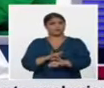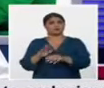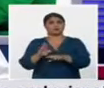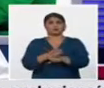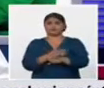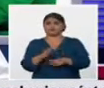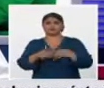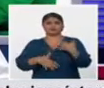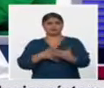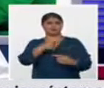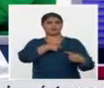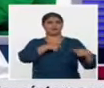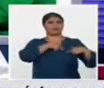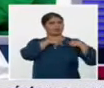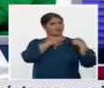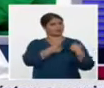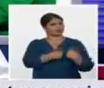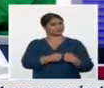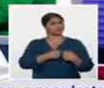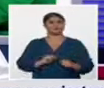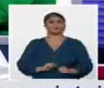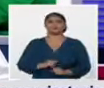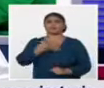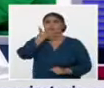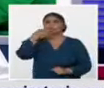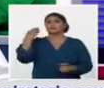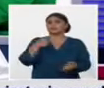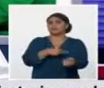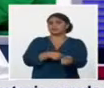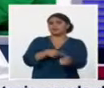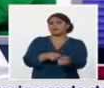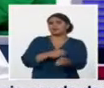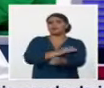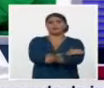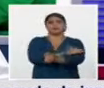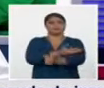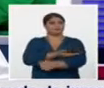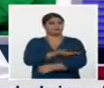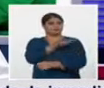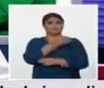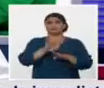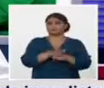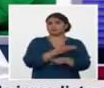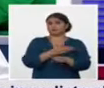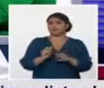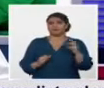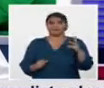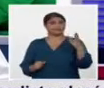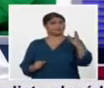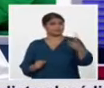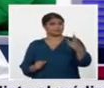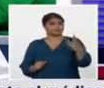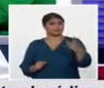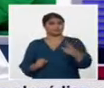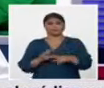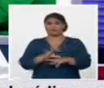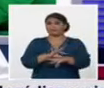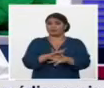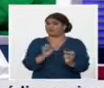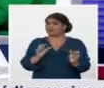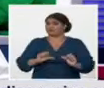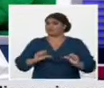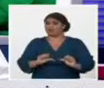cardiopatía isquémica, diabetes mellitus, realmente enfermedades que hacen mal el pronóstico, y